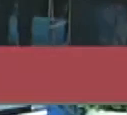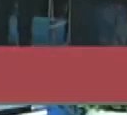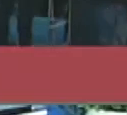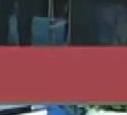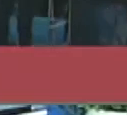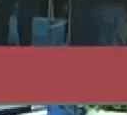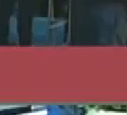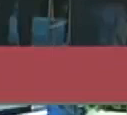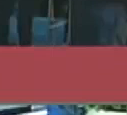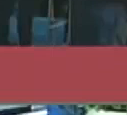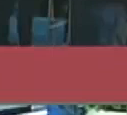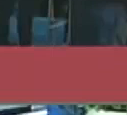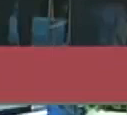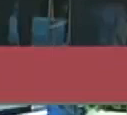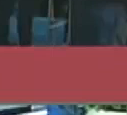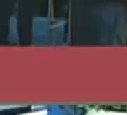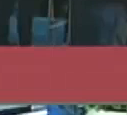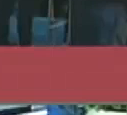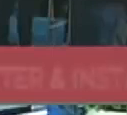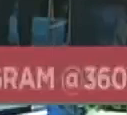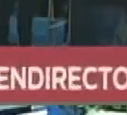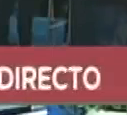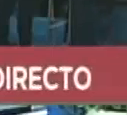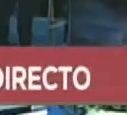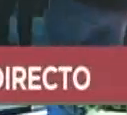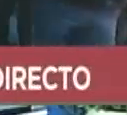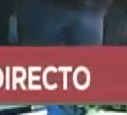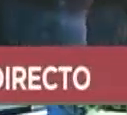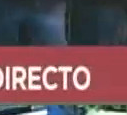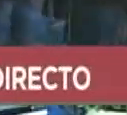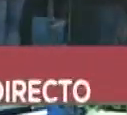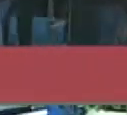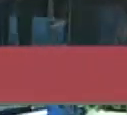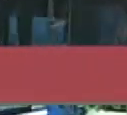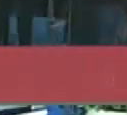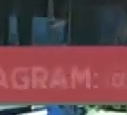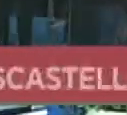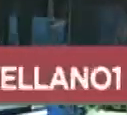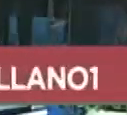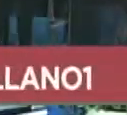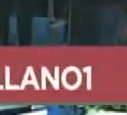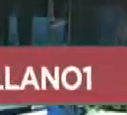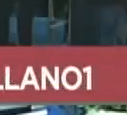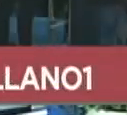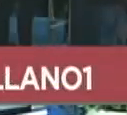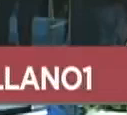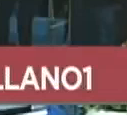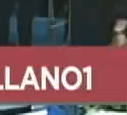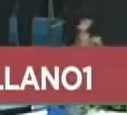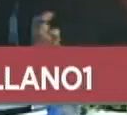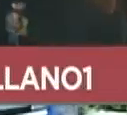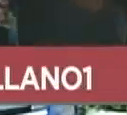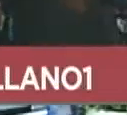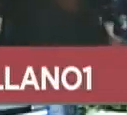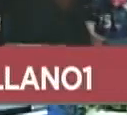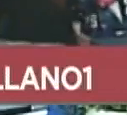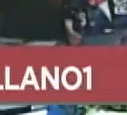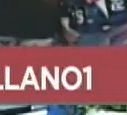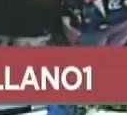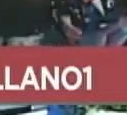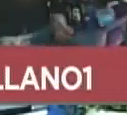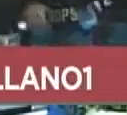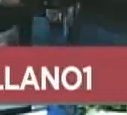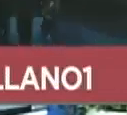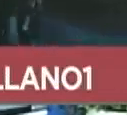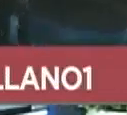que nos pueden seguir en nuestra cuenta de Instagram, mi cuenta personal, @BorisCastellano1, que también va a aparecer mágicamente por acá abajo, y en la cual ustedes